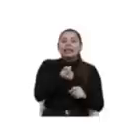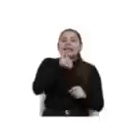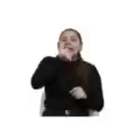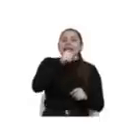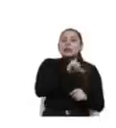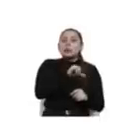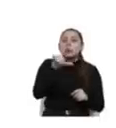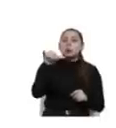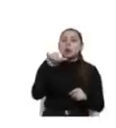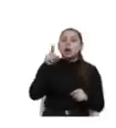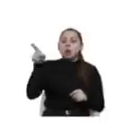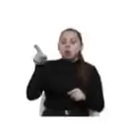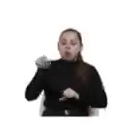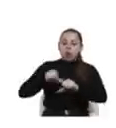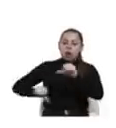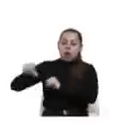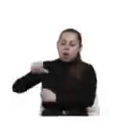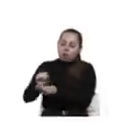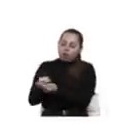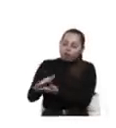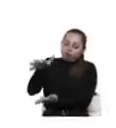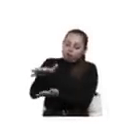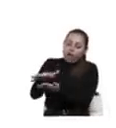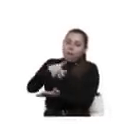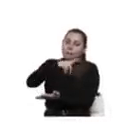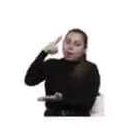a la de un laboratorio de pasta base de coca,